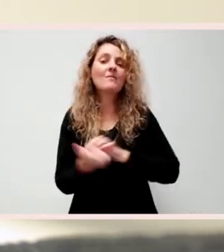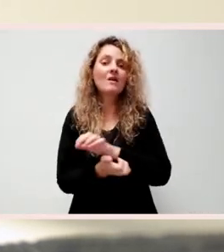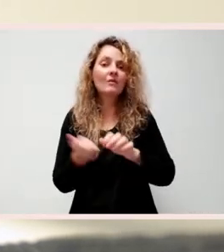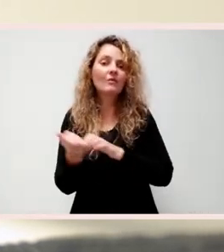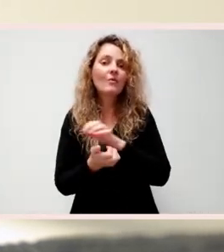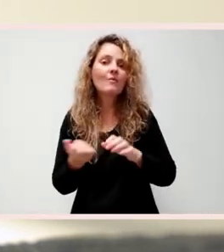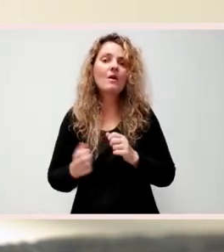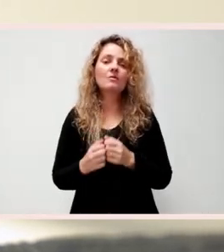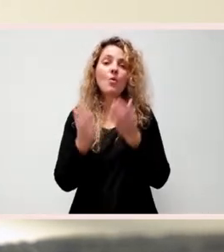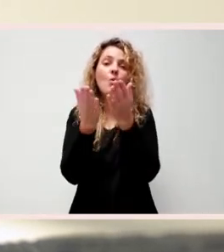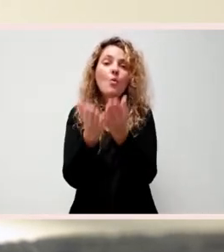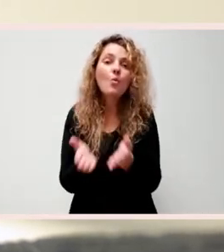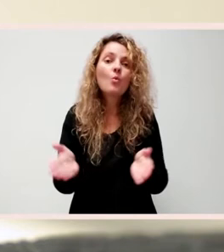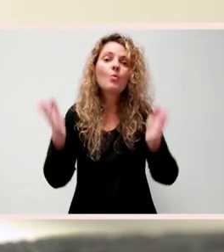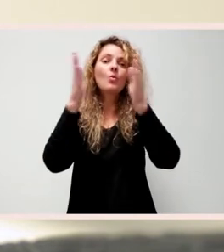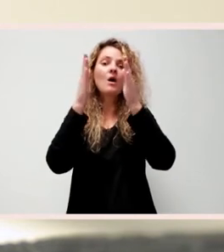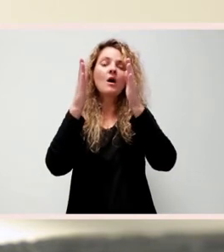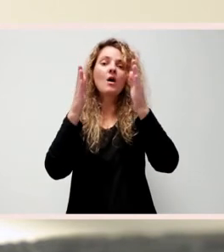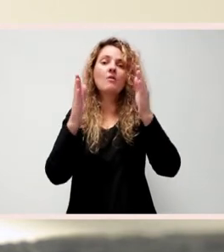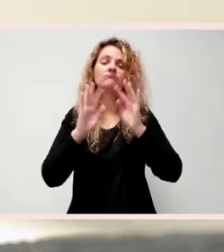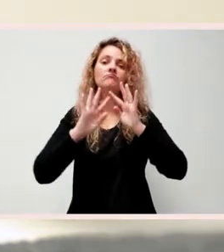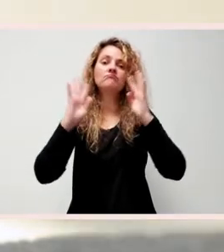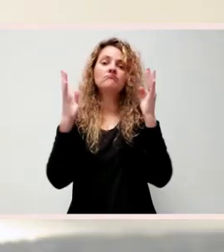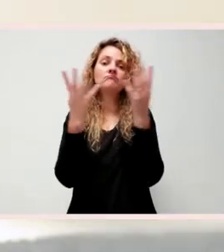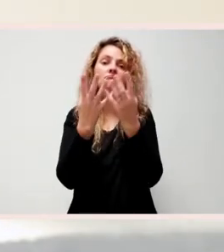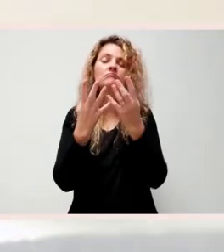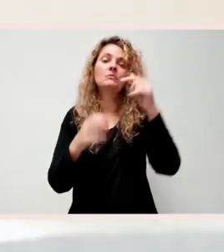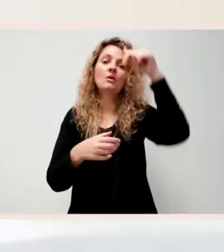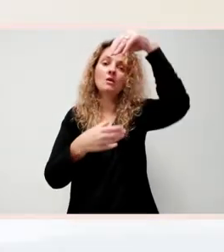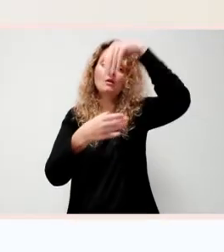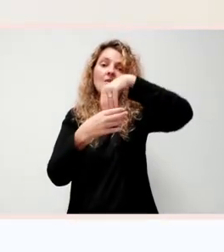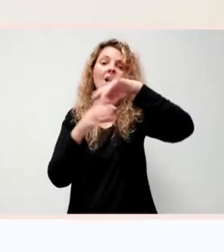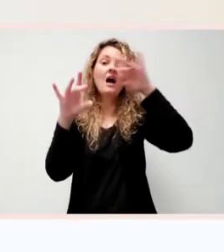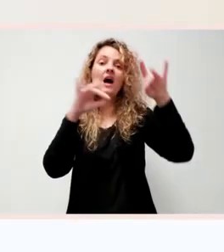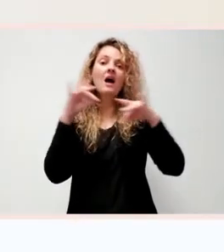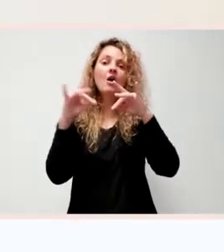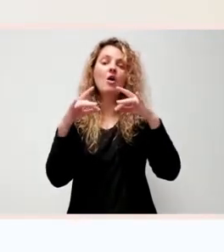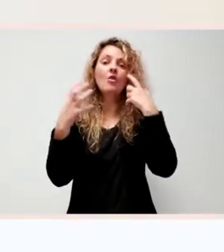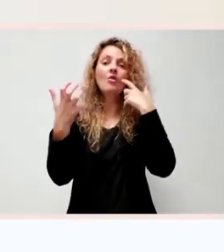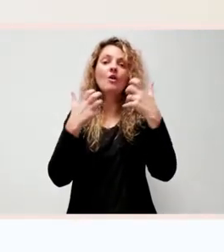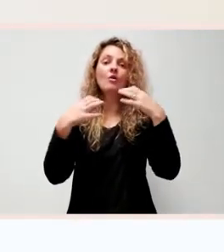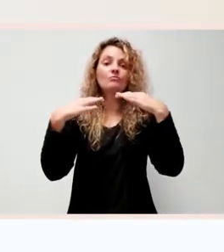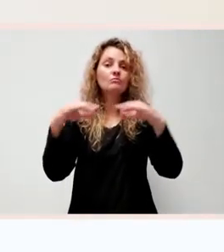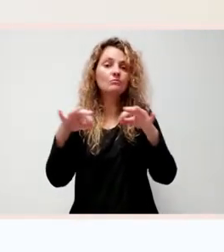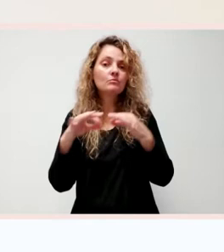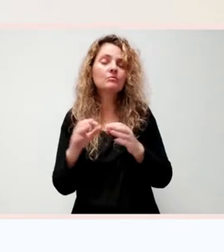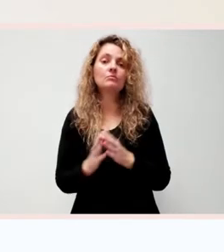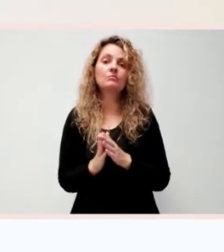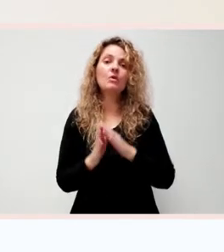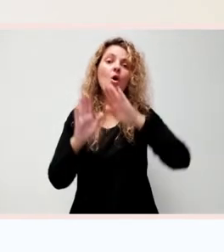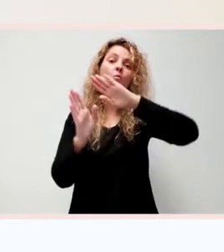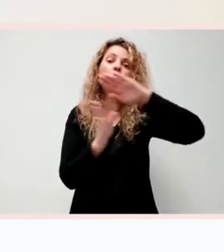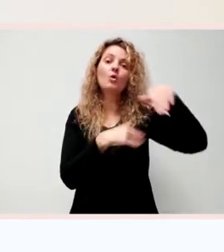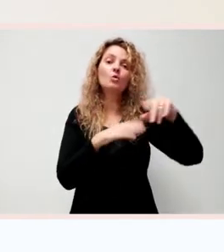con decoracións tamén sogueadas, e, por último, teríamos un fío dun machado e dentro dese fío ou sobre ese fío do